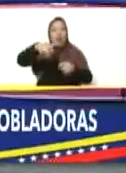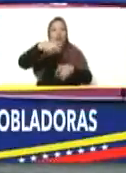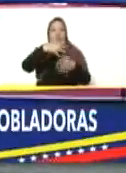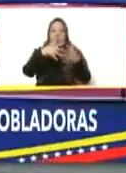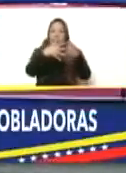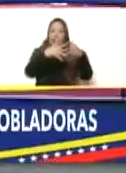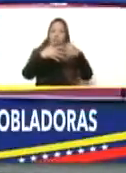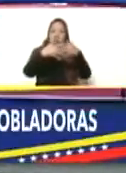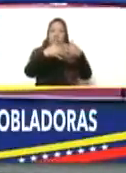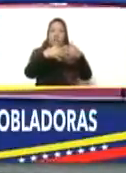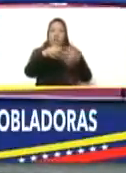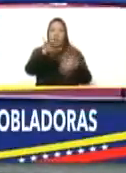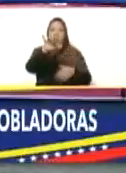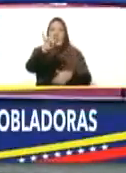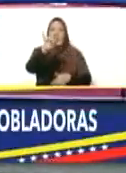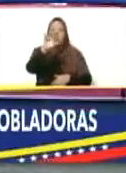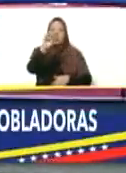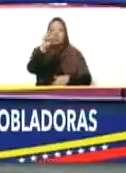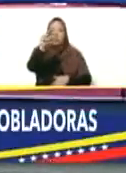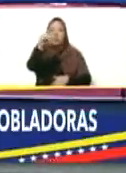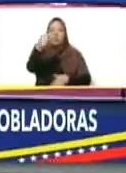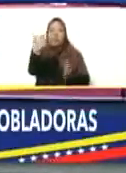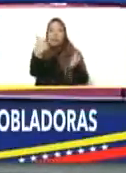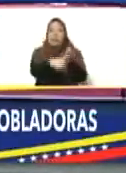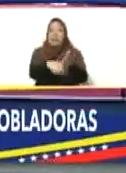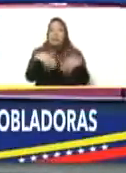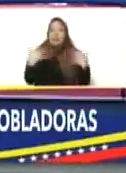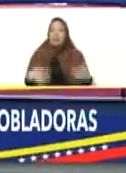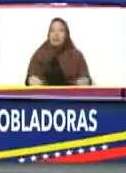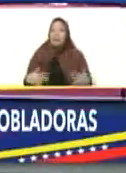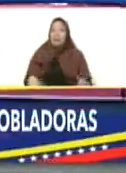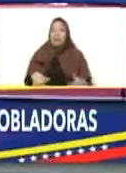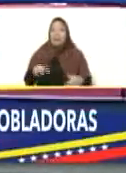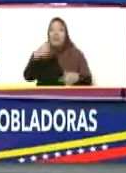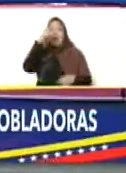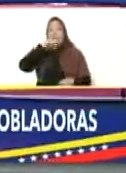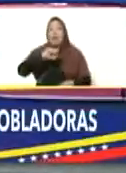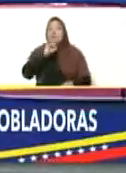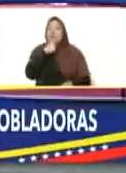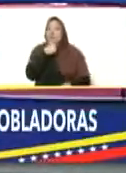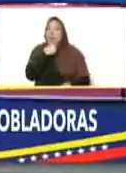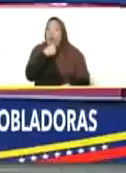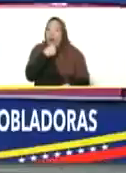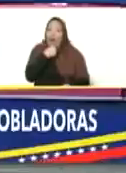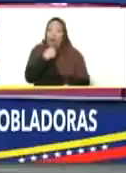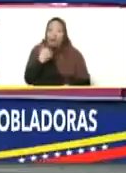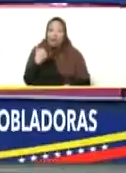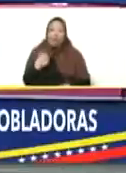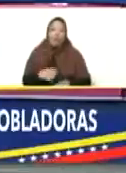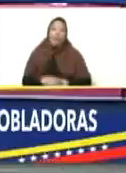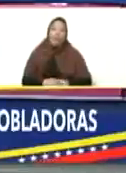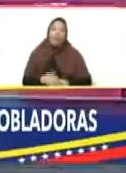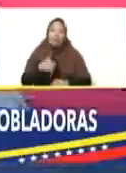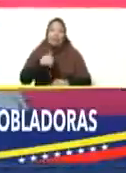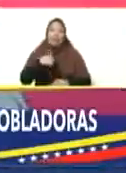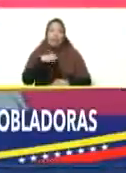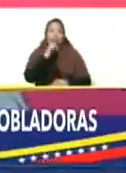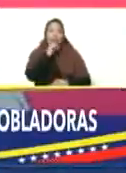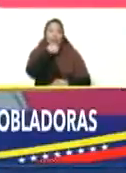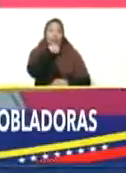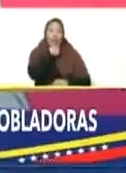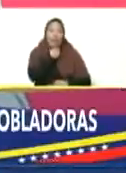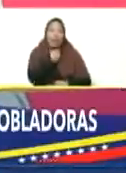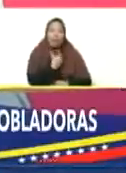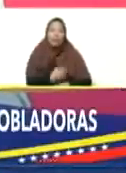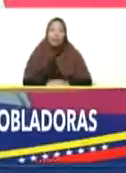cómo se llama también cayó la cédula pero se estrelló contra el piso no quedó ni polvo